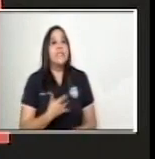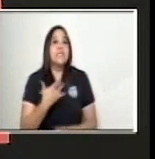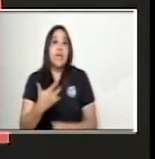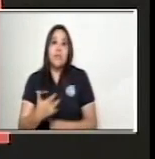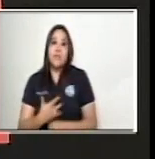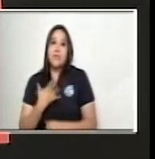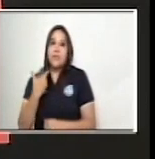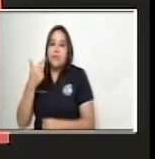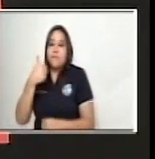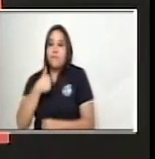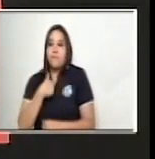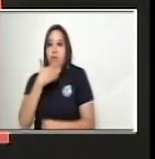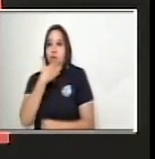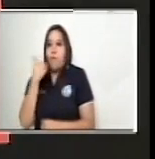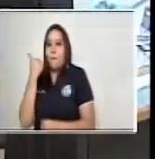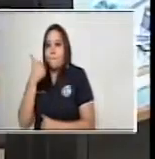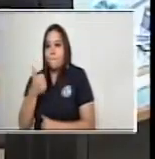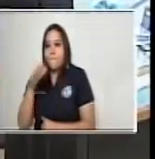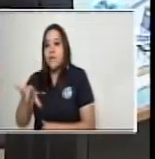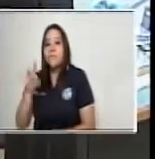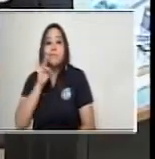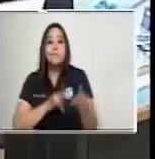lo que elijamos de comer.